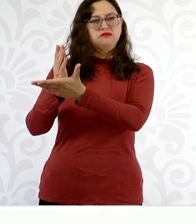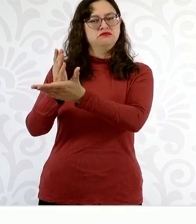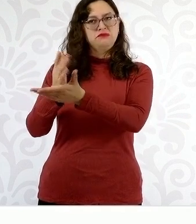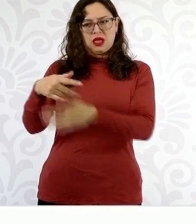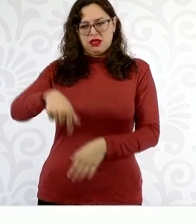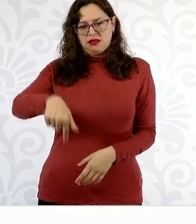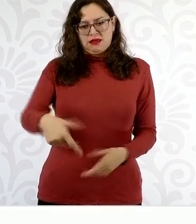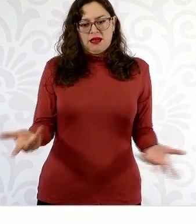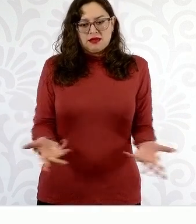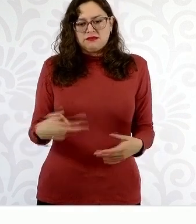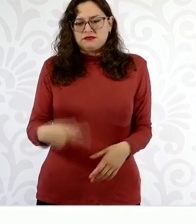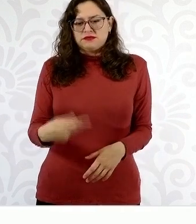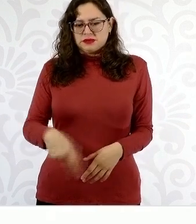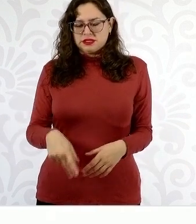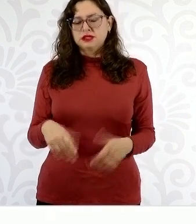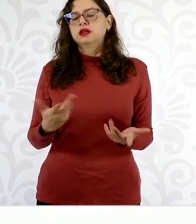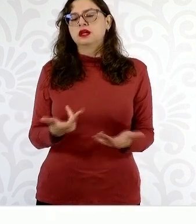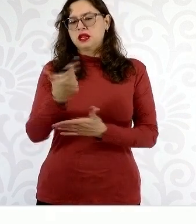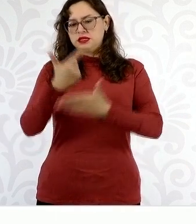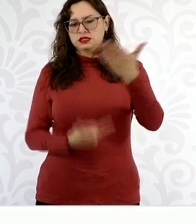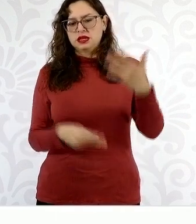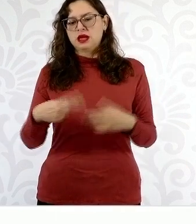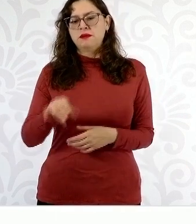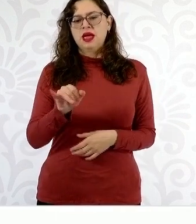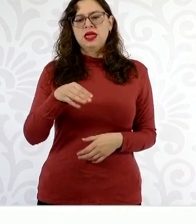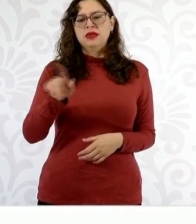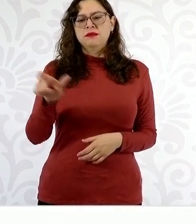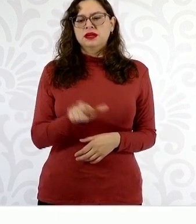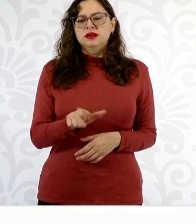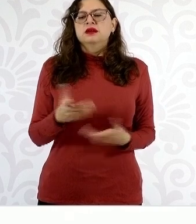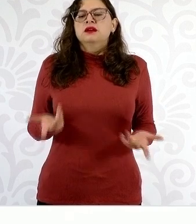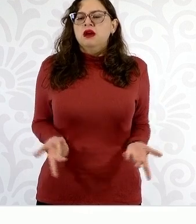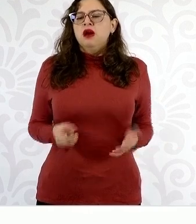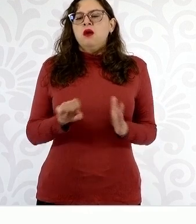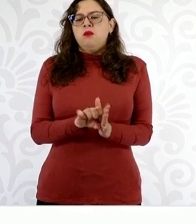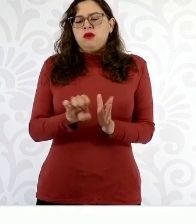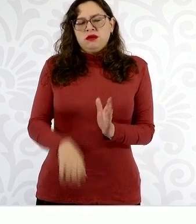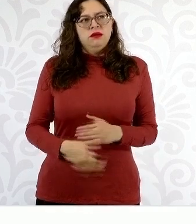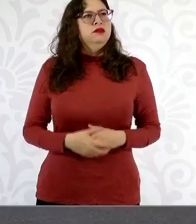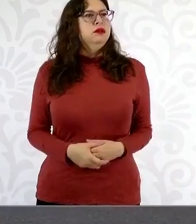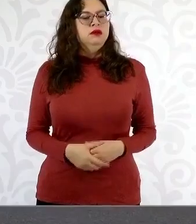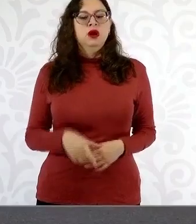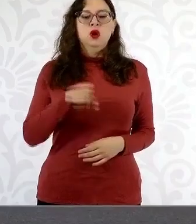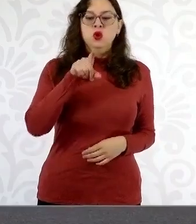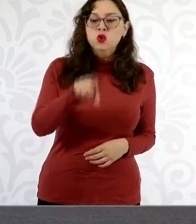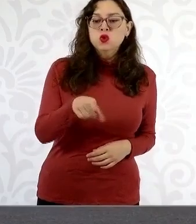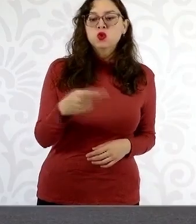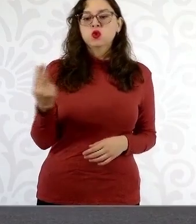quiere decir? ¿Cómo funciona? Cuando tú necesitas un producto textil no